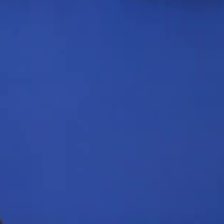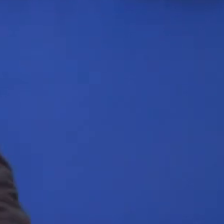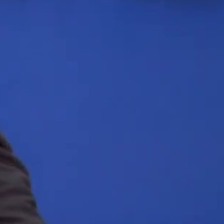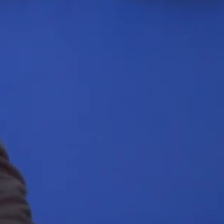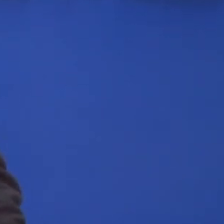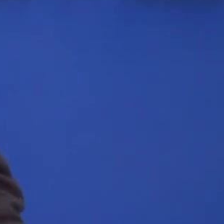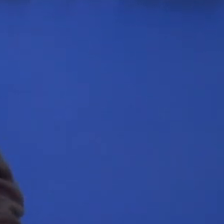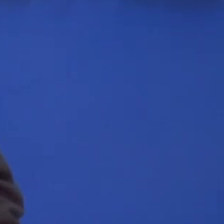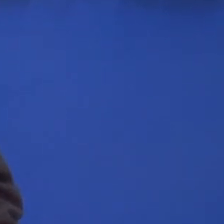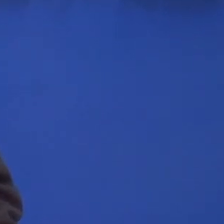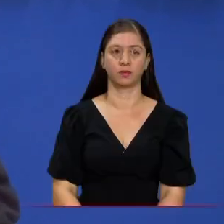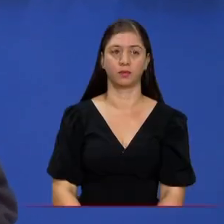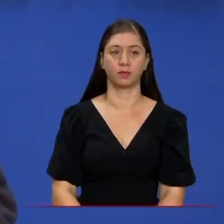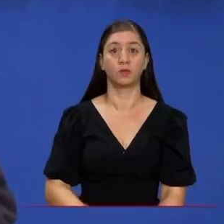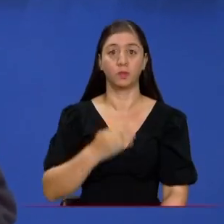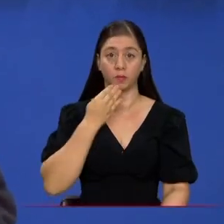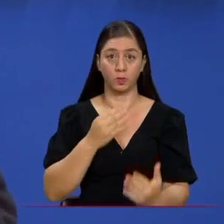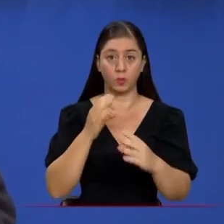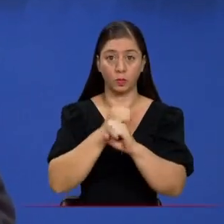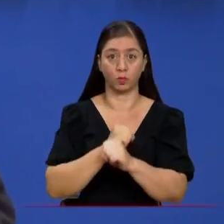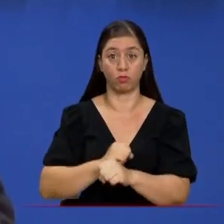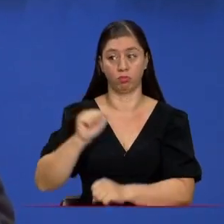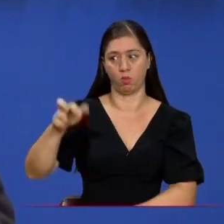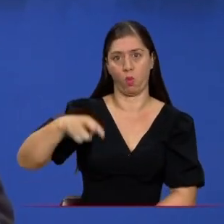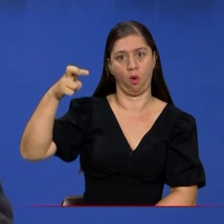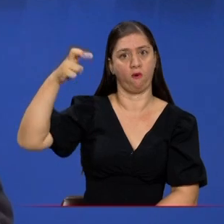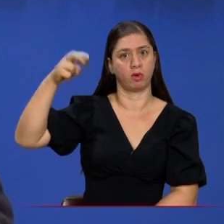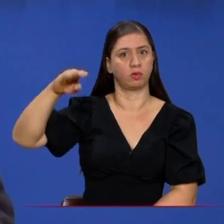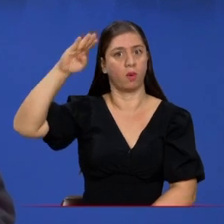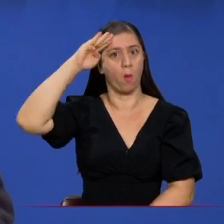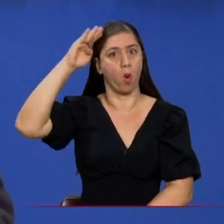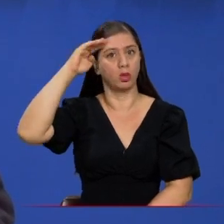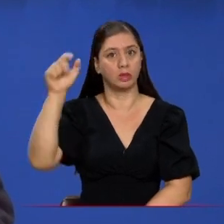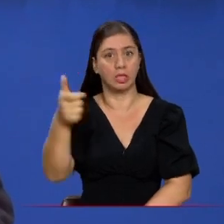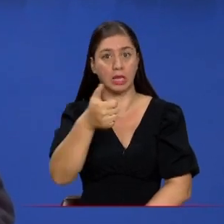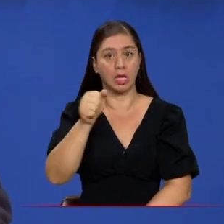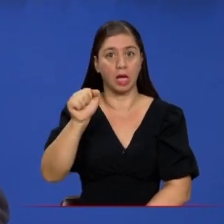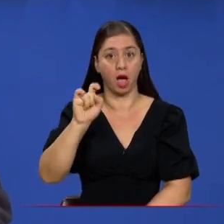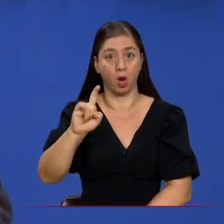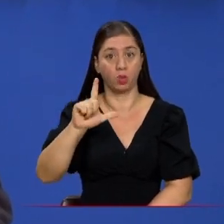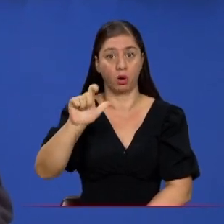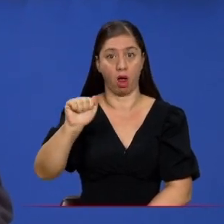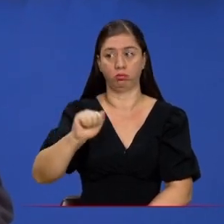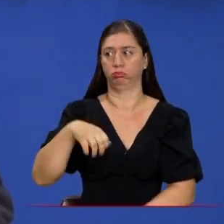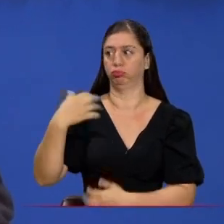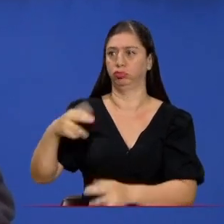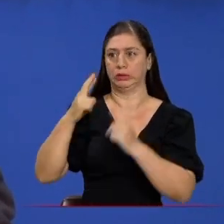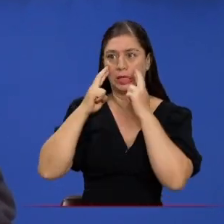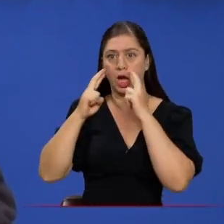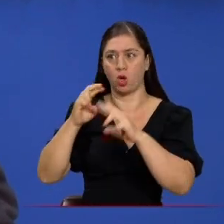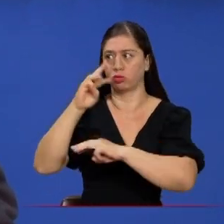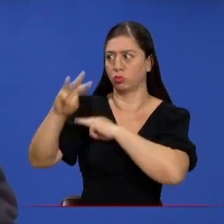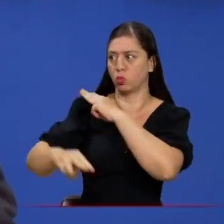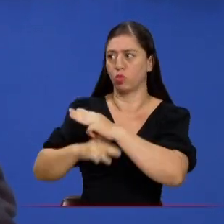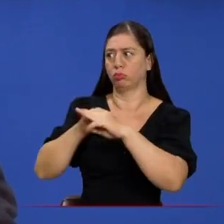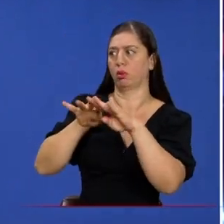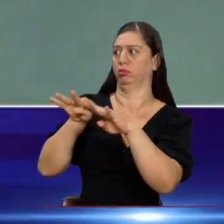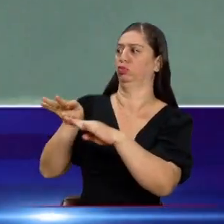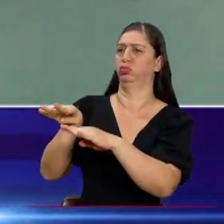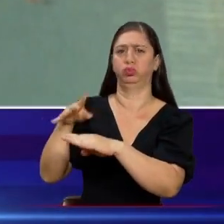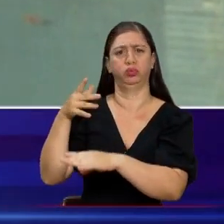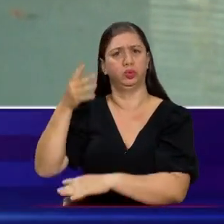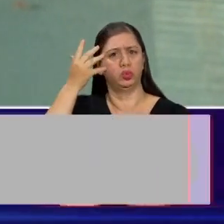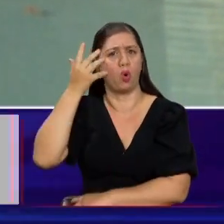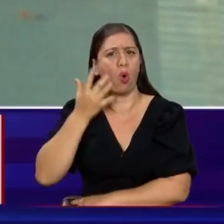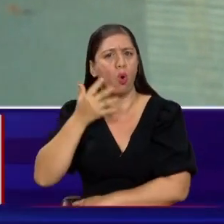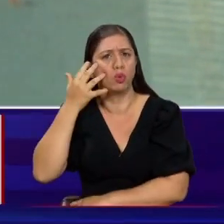Buenas noches. El profesionalismo del Gaula de la Policía de Colombia es reconocido a nivel mundial. El reto de enfrentar todos los